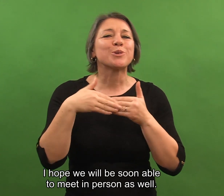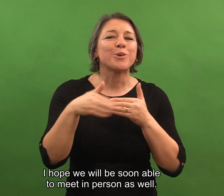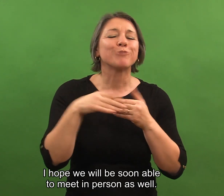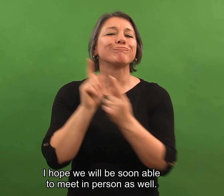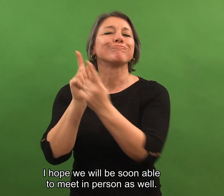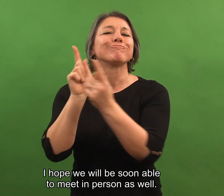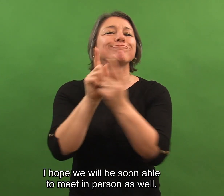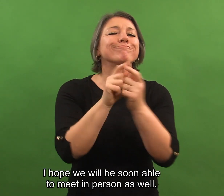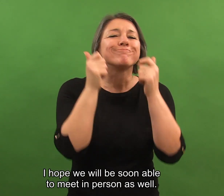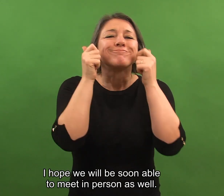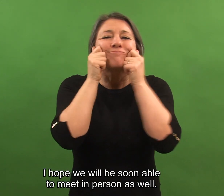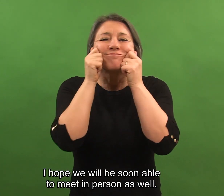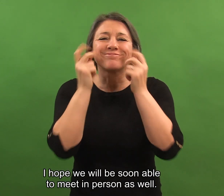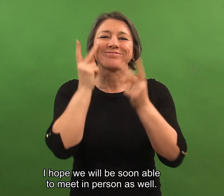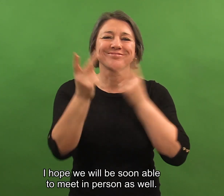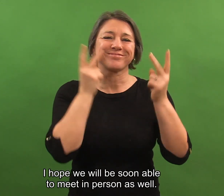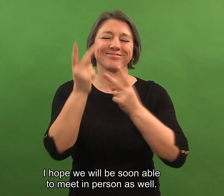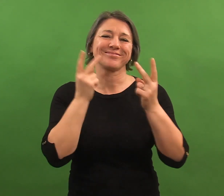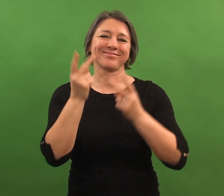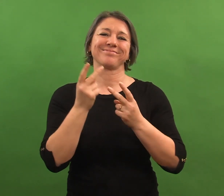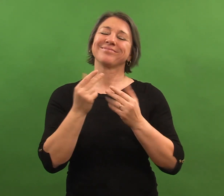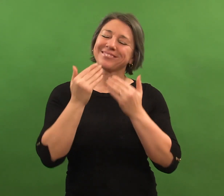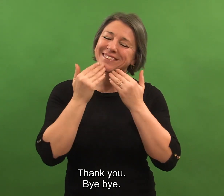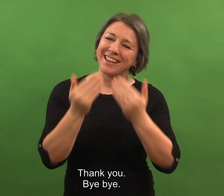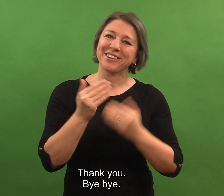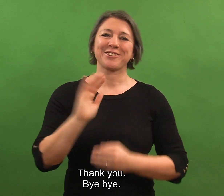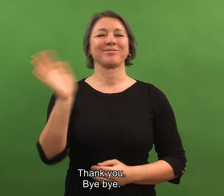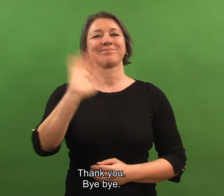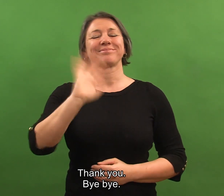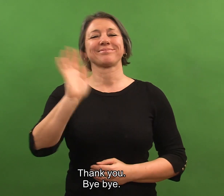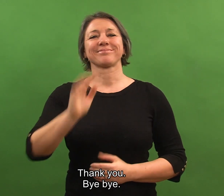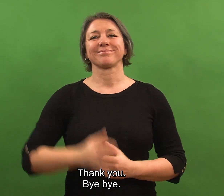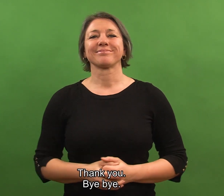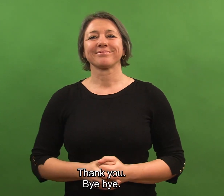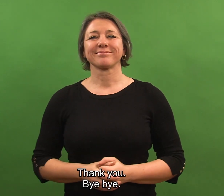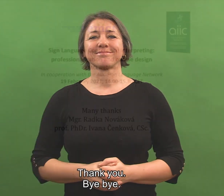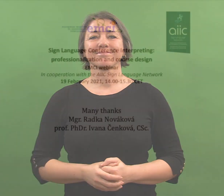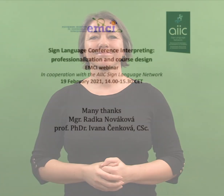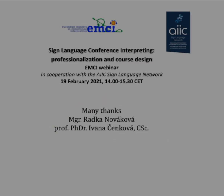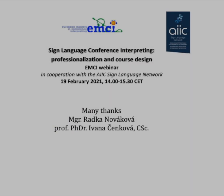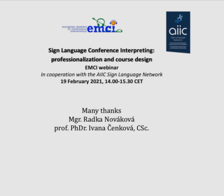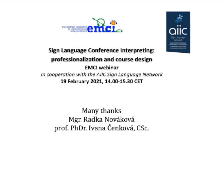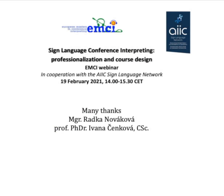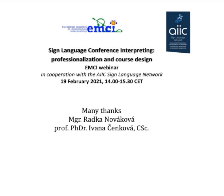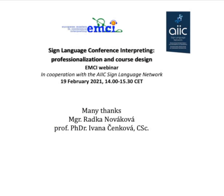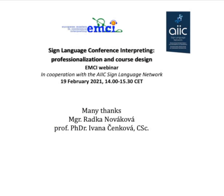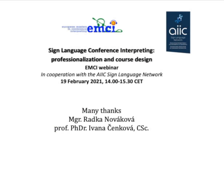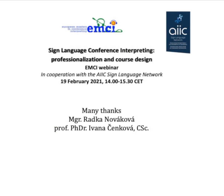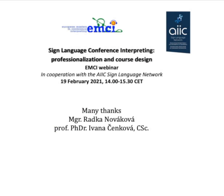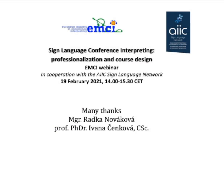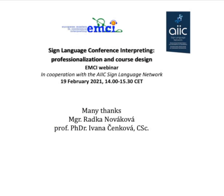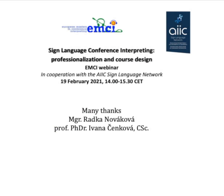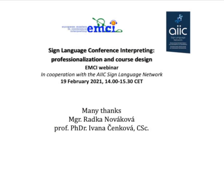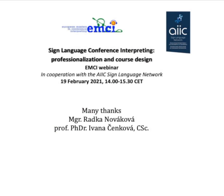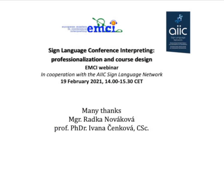Les agradezco mucho haber podido participar en este evento en línea y espero poderme reunir con ustedes en